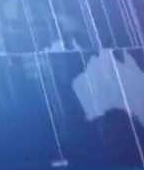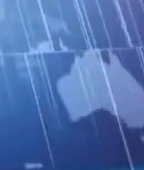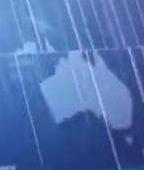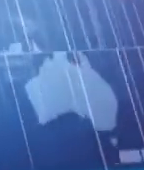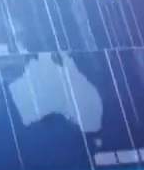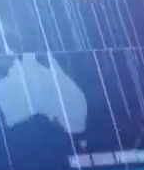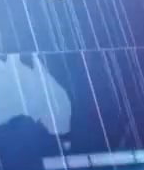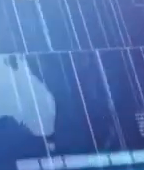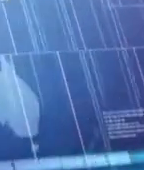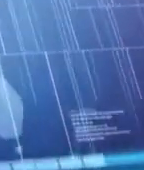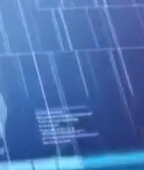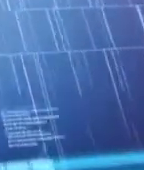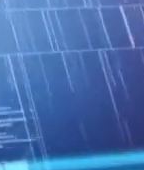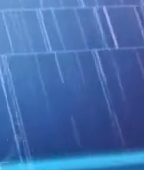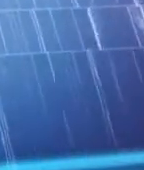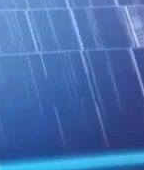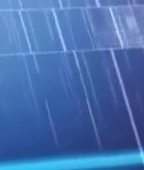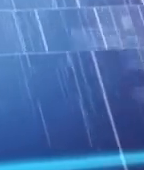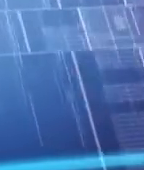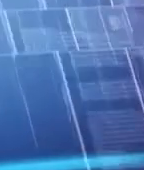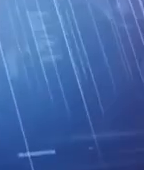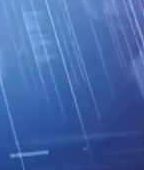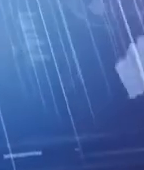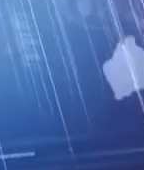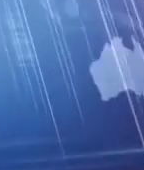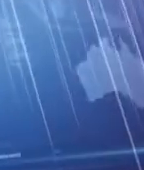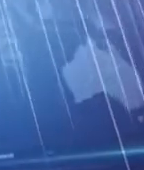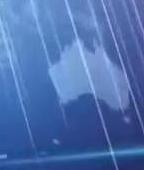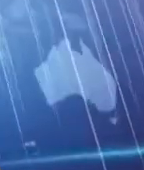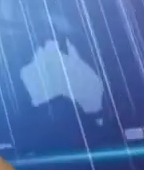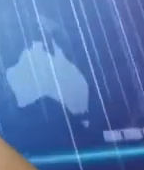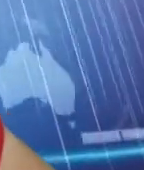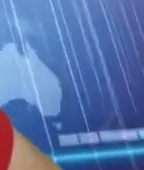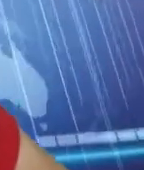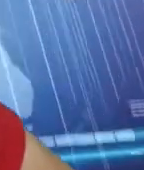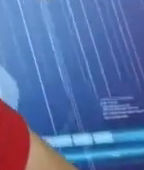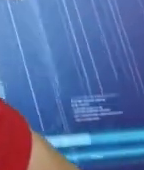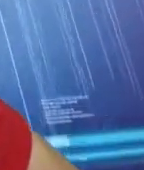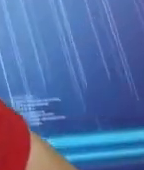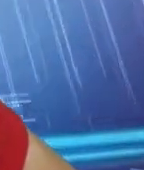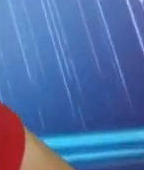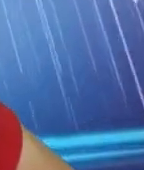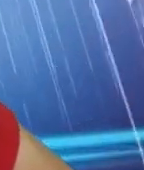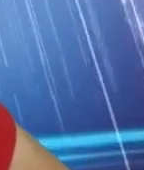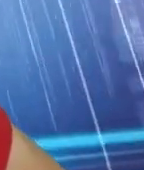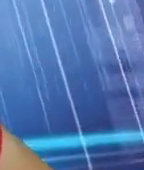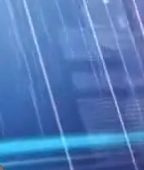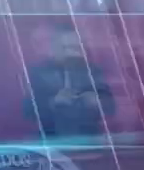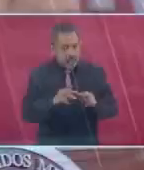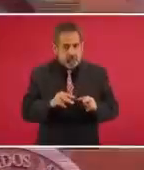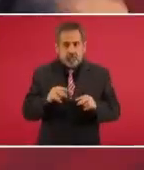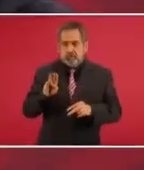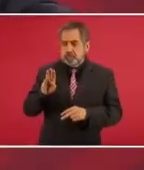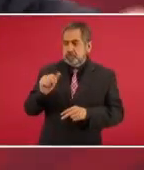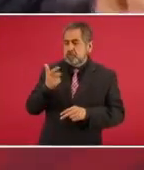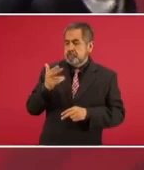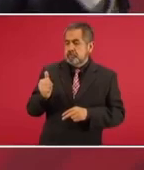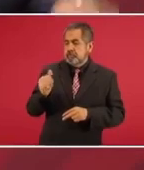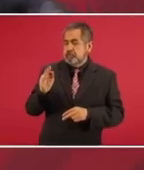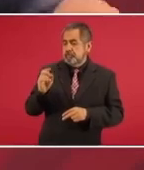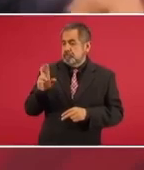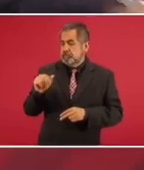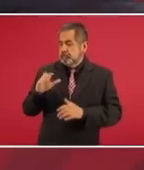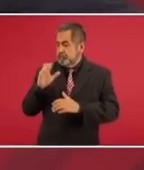contra gustavo de hoyos porque dice se pasa a sus críticas y daña al empresariado nacional así lo dijo voy